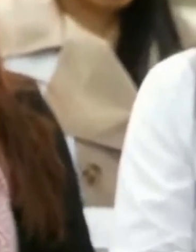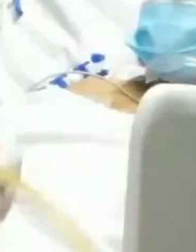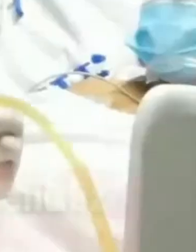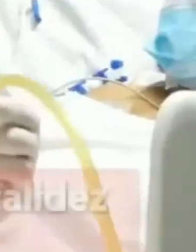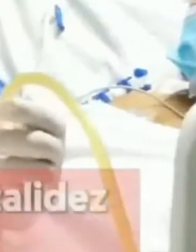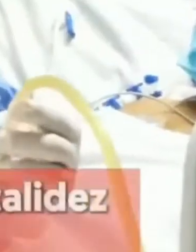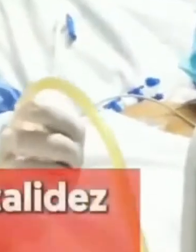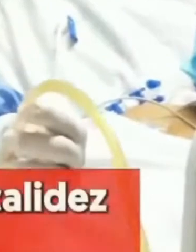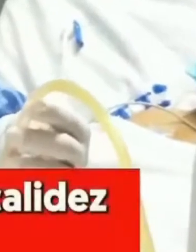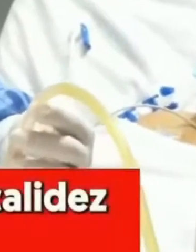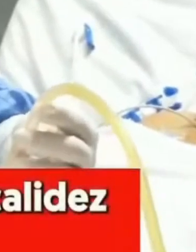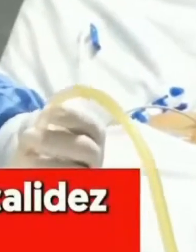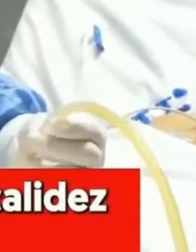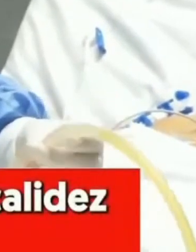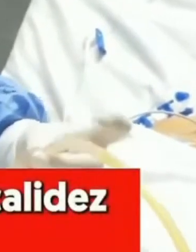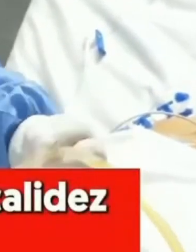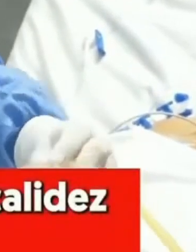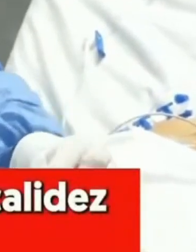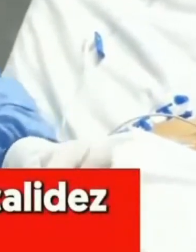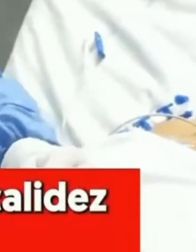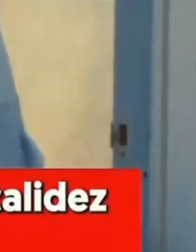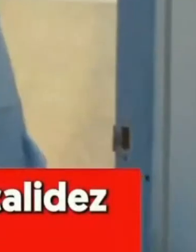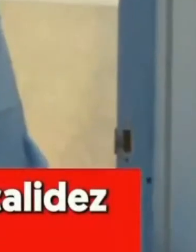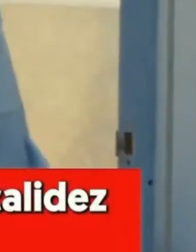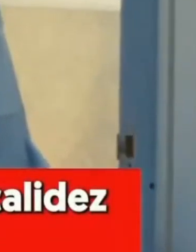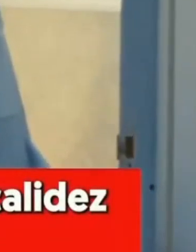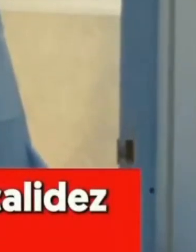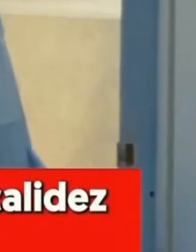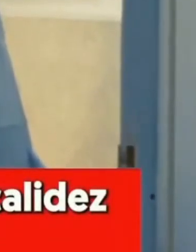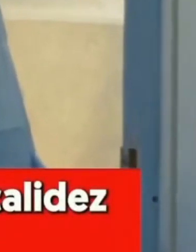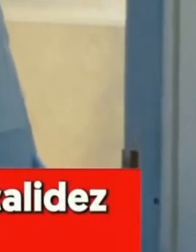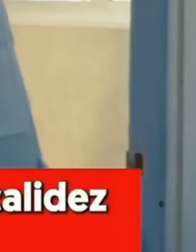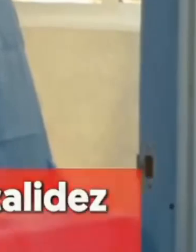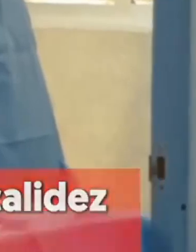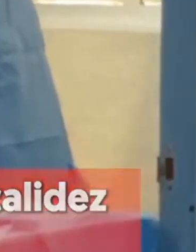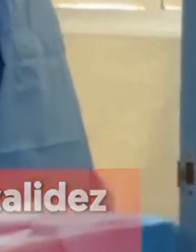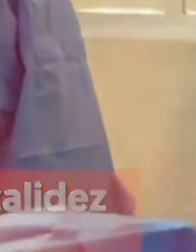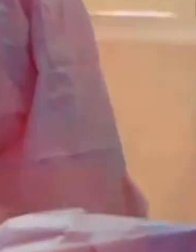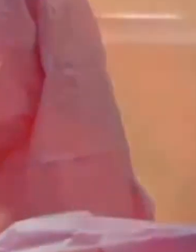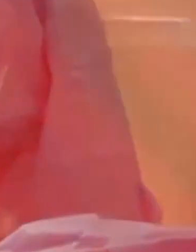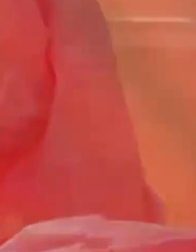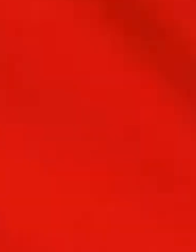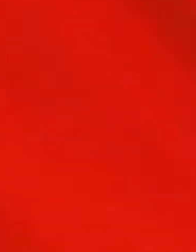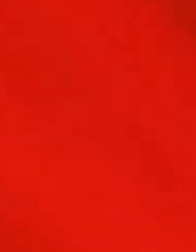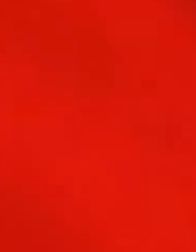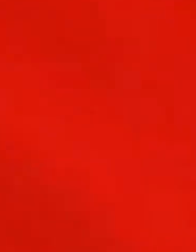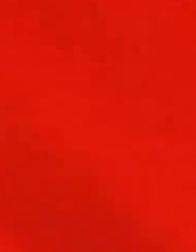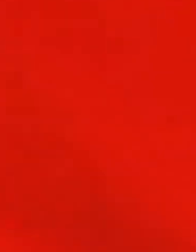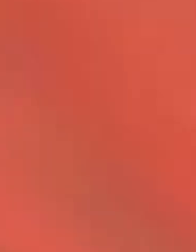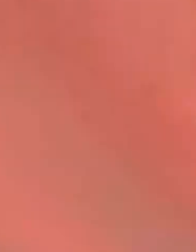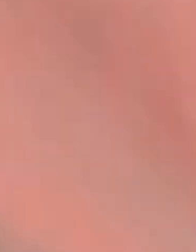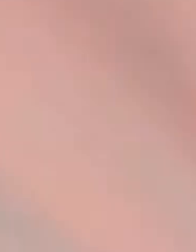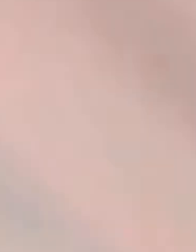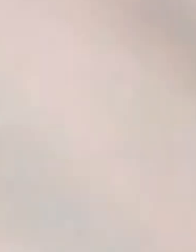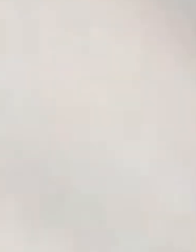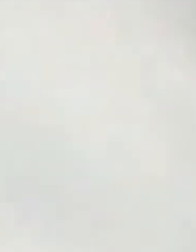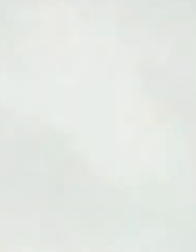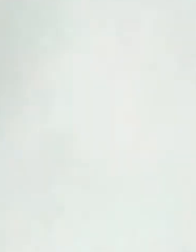social y con altos estándares de calidad y calidez en la atención médica. Juntos